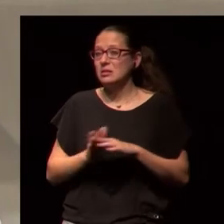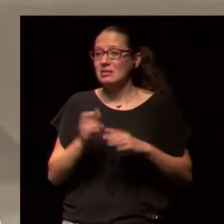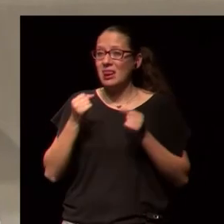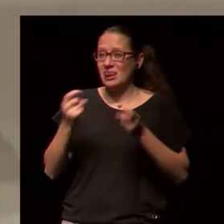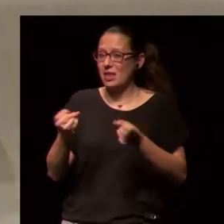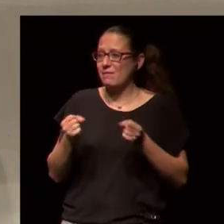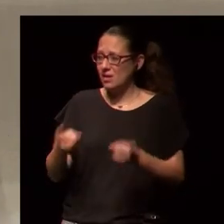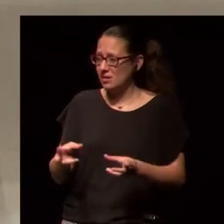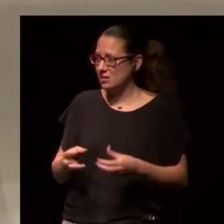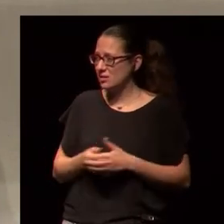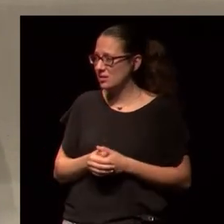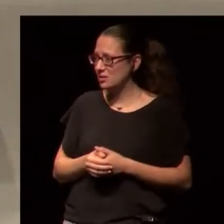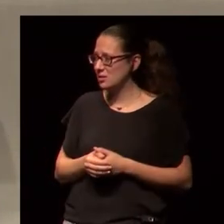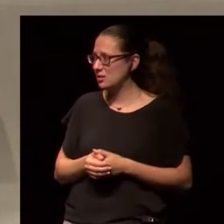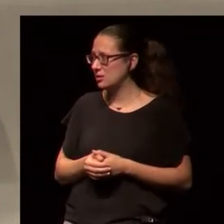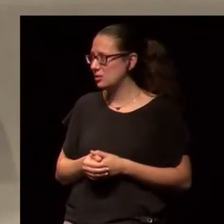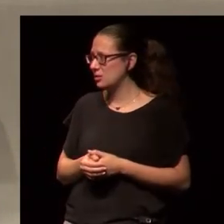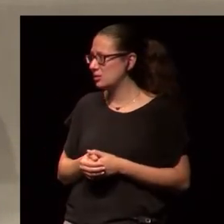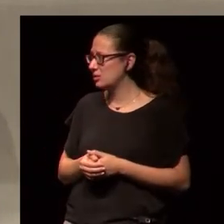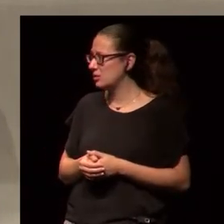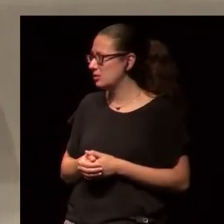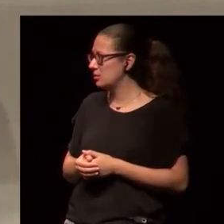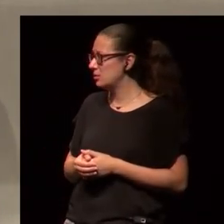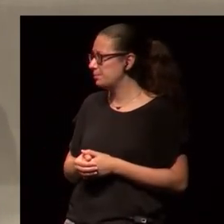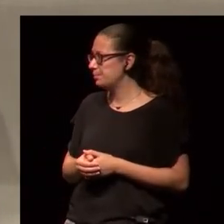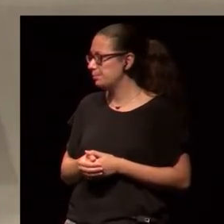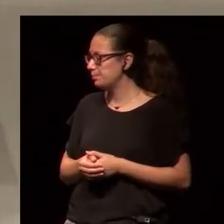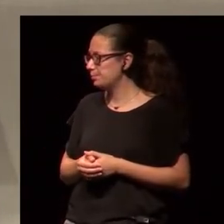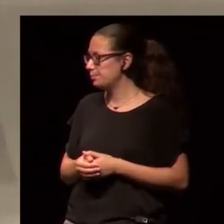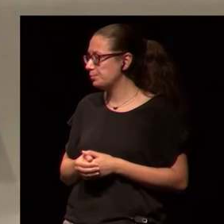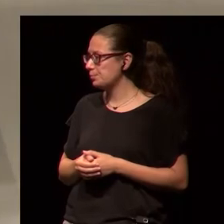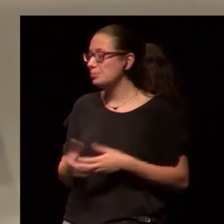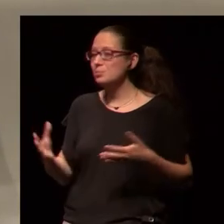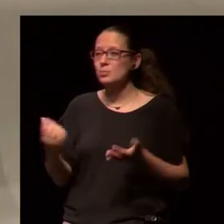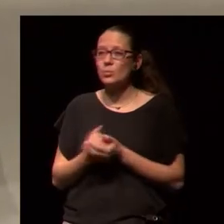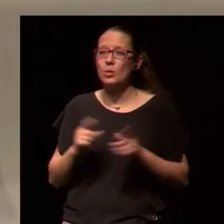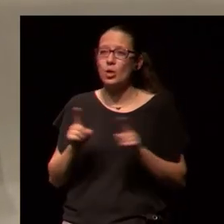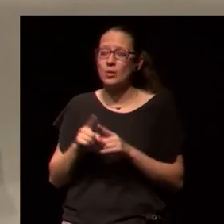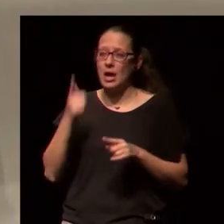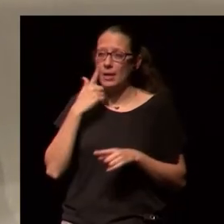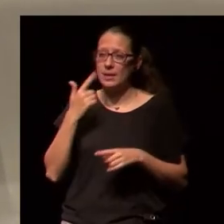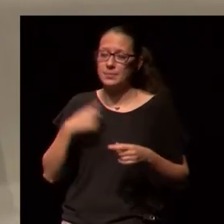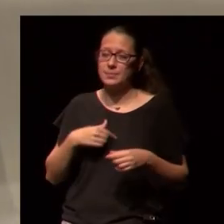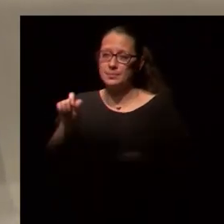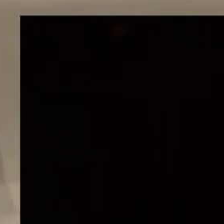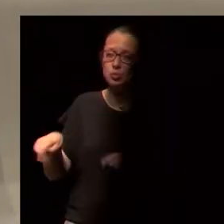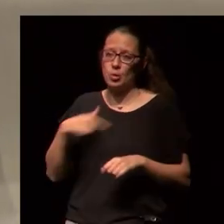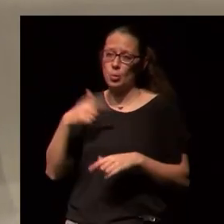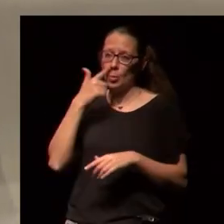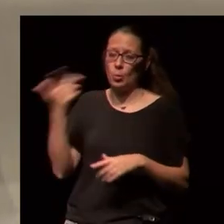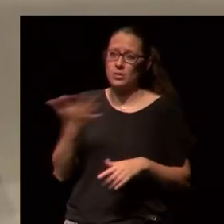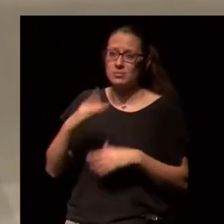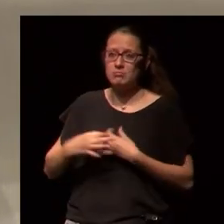cifras. No dejarlo todo a los hombres que van en traje, ¿no? Y corbata.